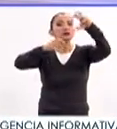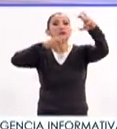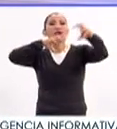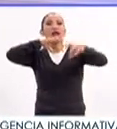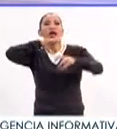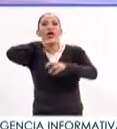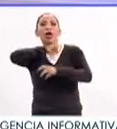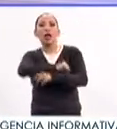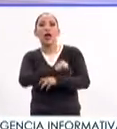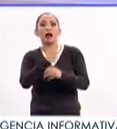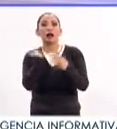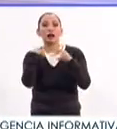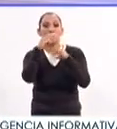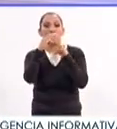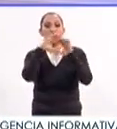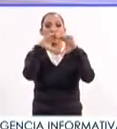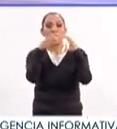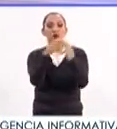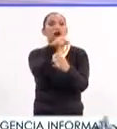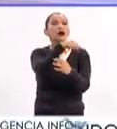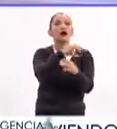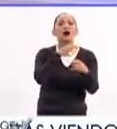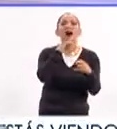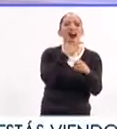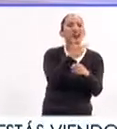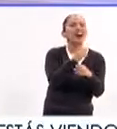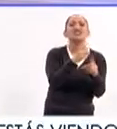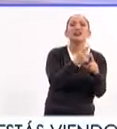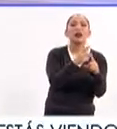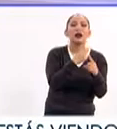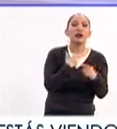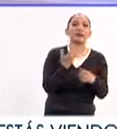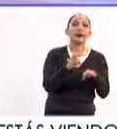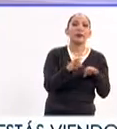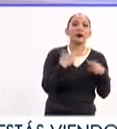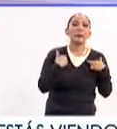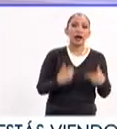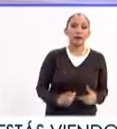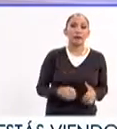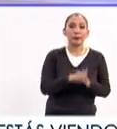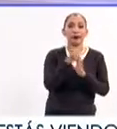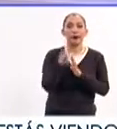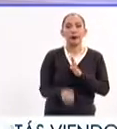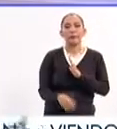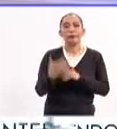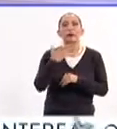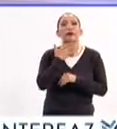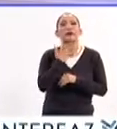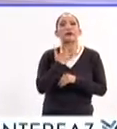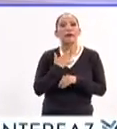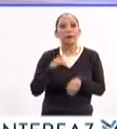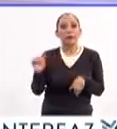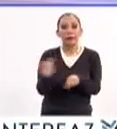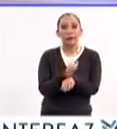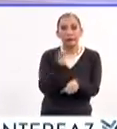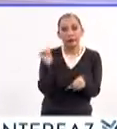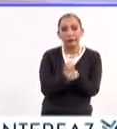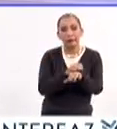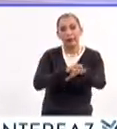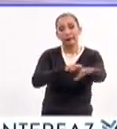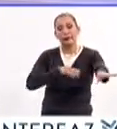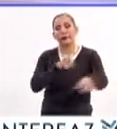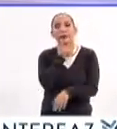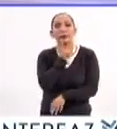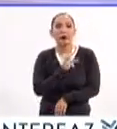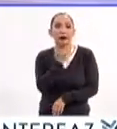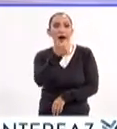y estos gases son provocados por actividades humanas, como el uso extendido de los combustibles fósiles, el petróleo,